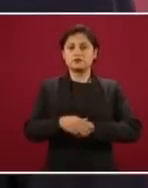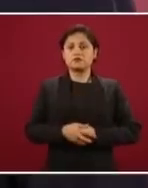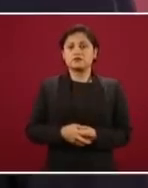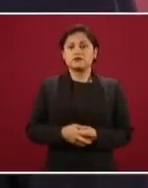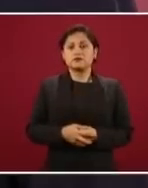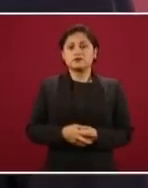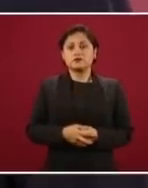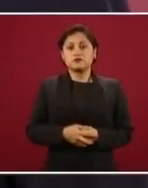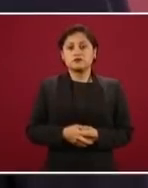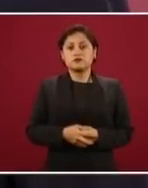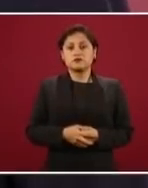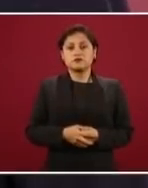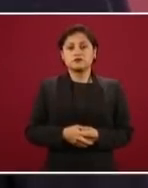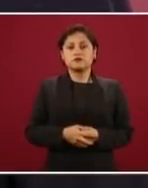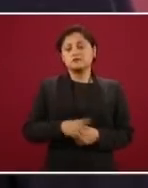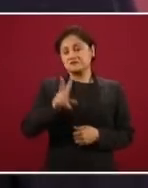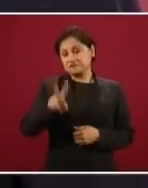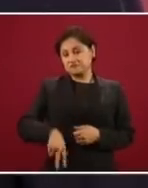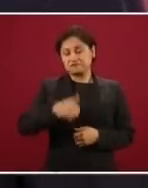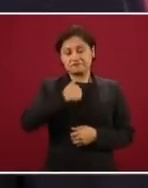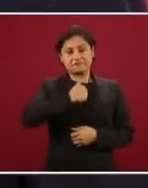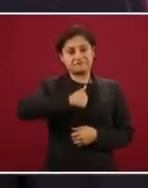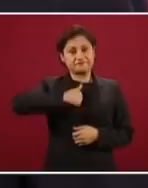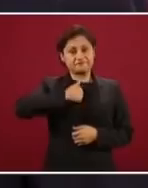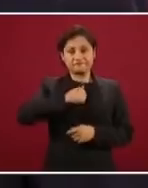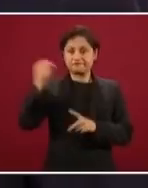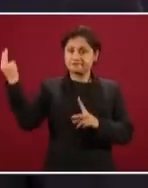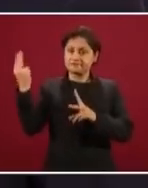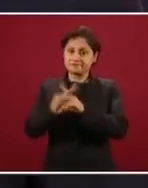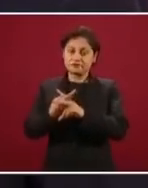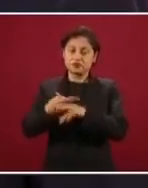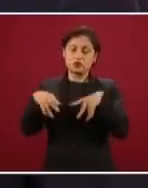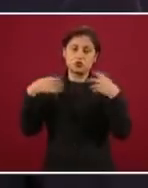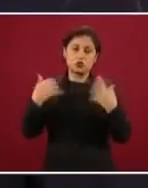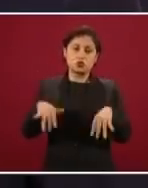fue muy lamentable que esto pasara porque